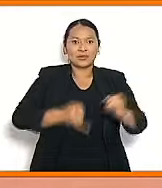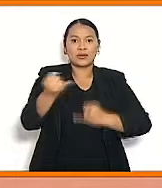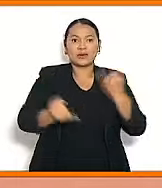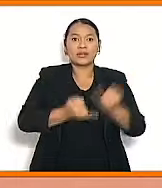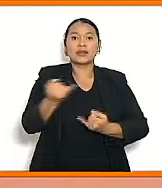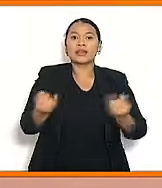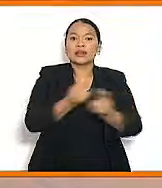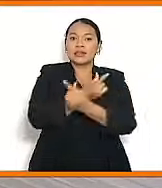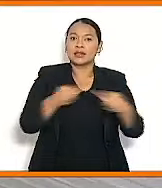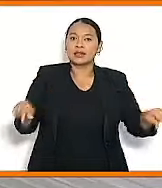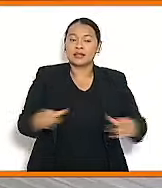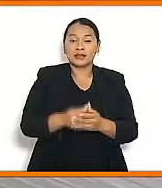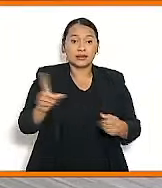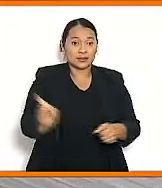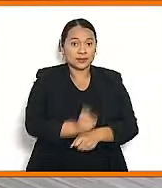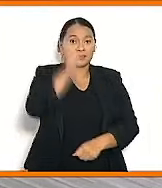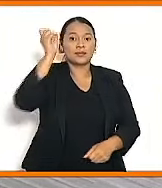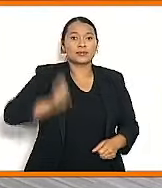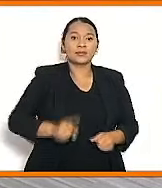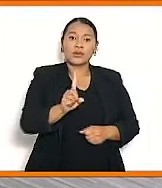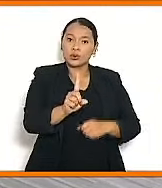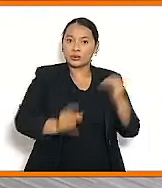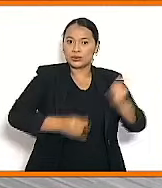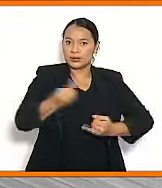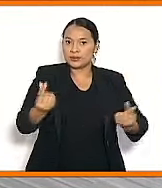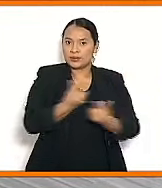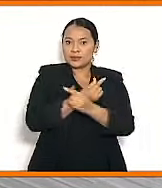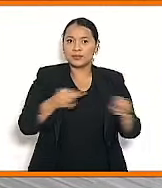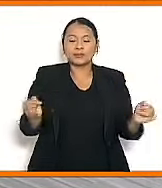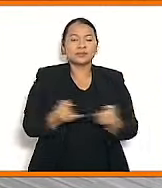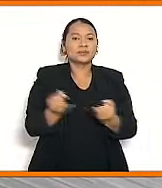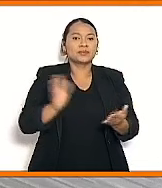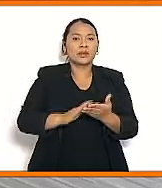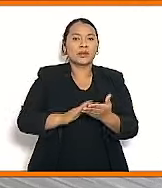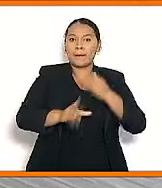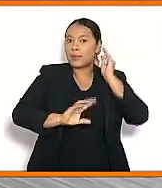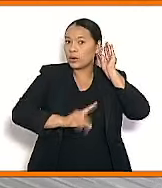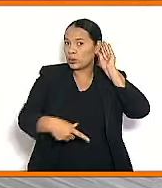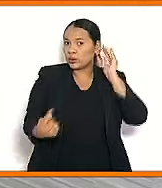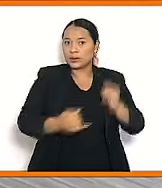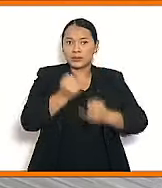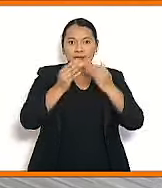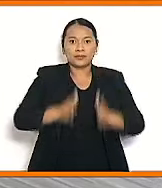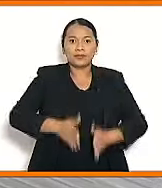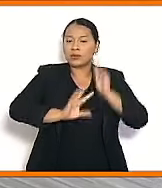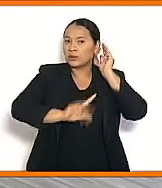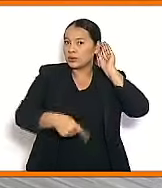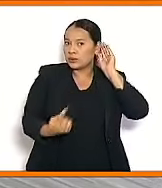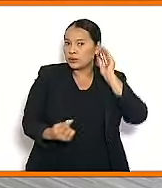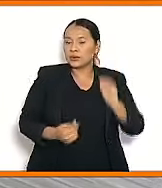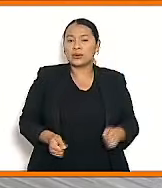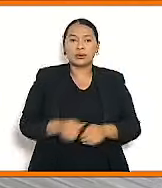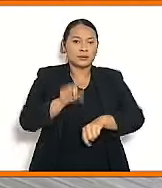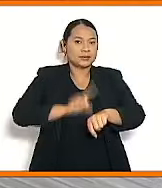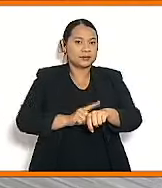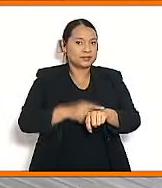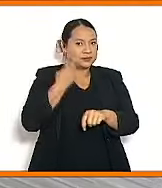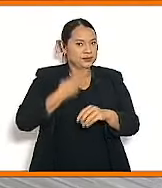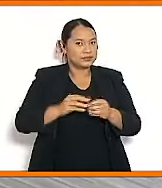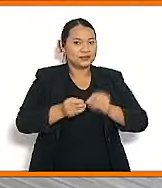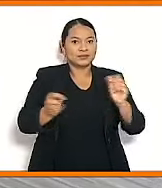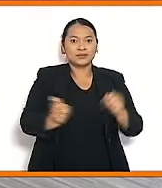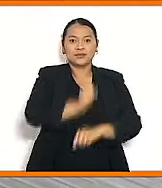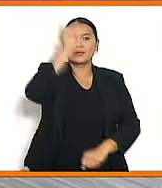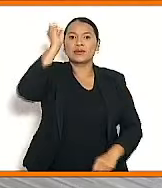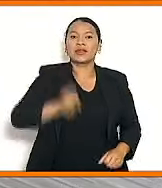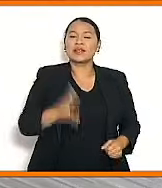jugada gratis. Tienes una jugada gratis por el mismo monto que invertiste en diaria. Si eres jugador para más uno, daremos a conocer ese afortunado número